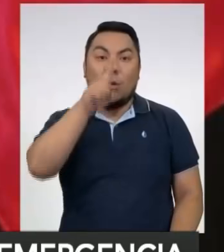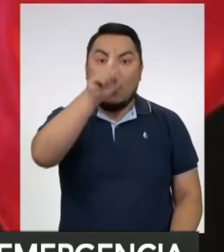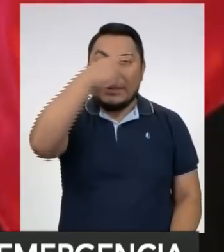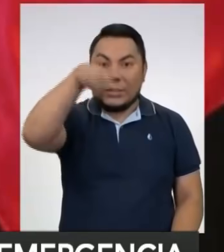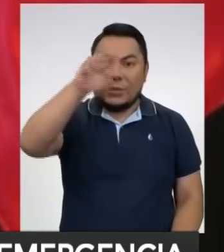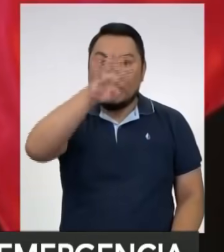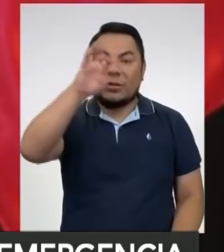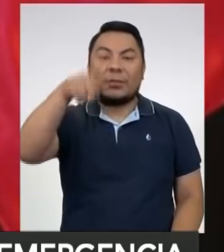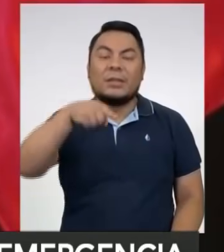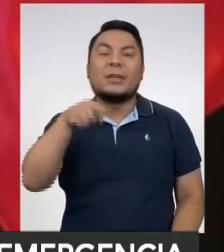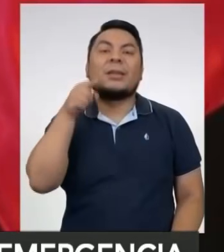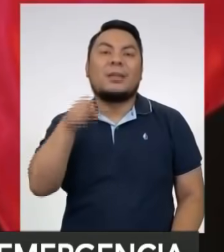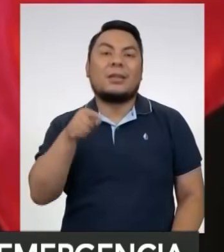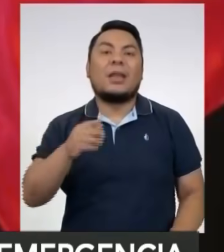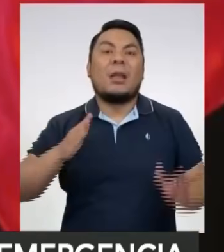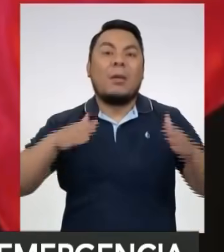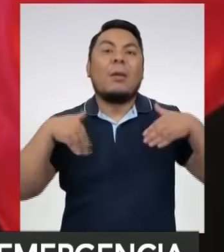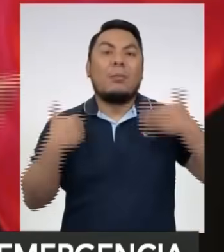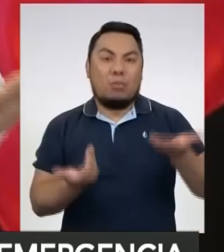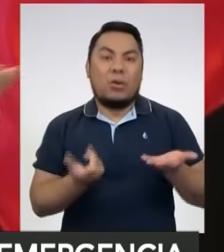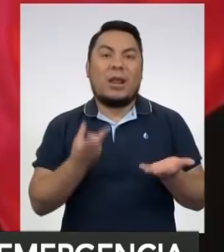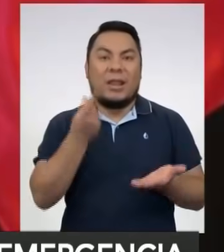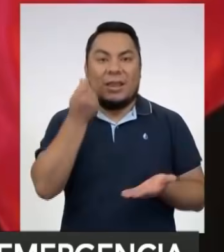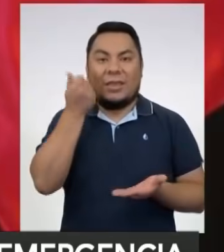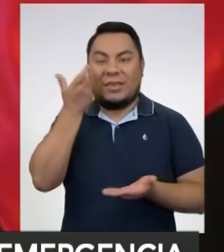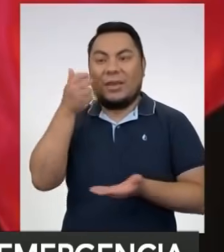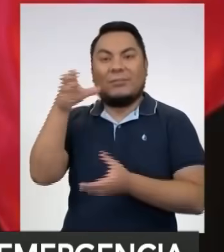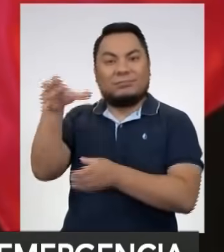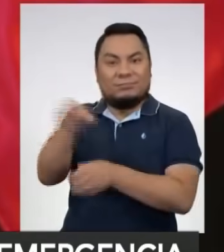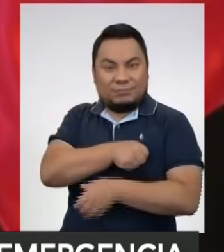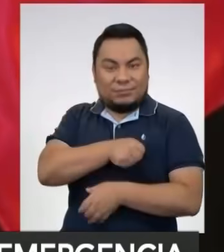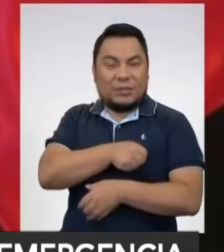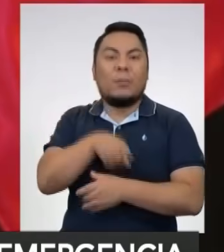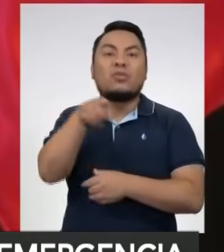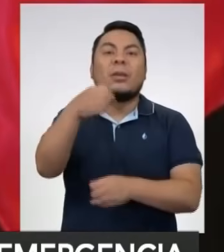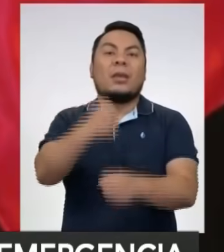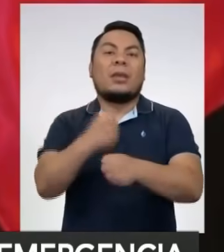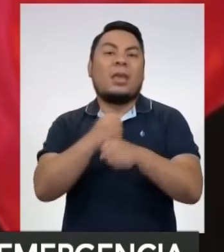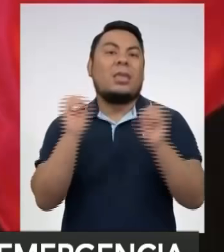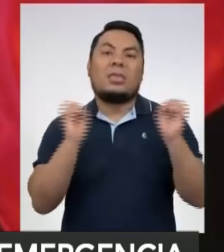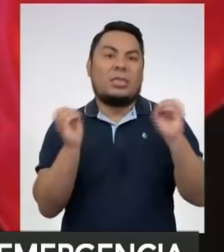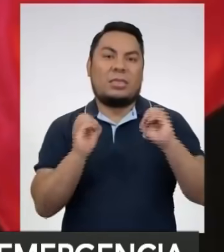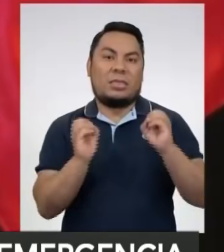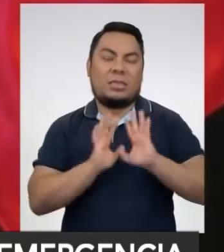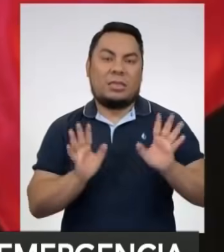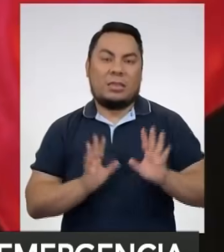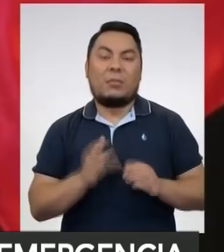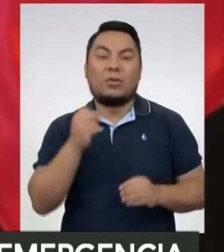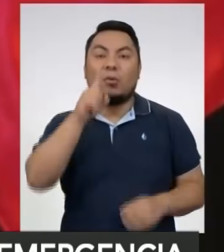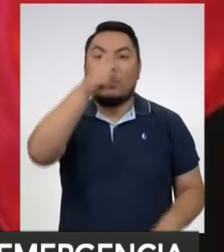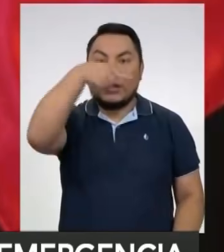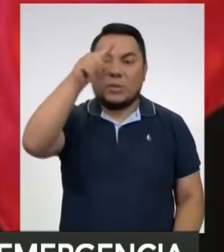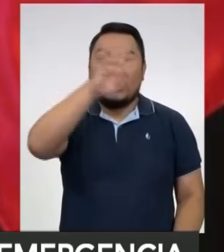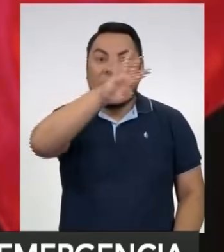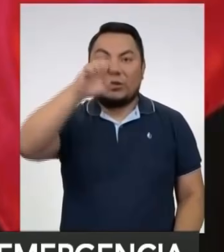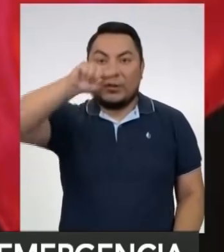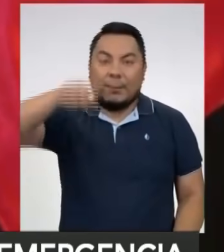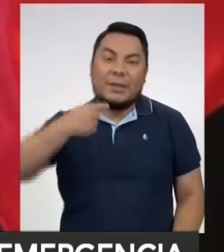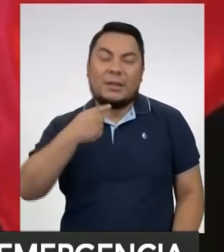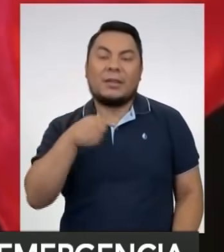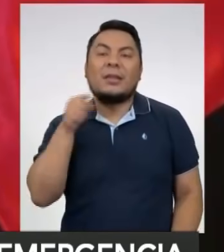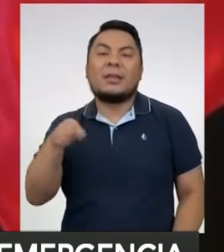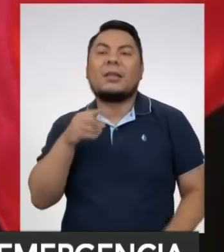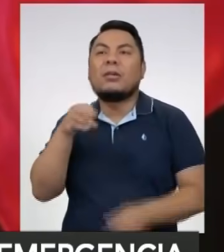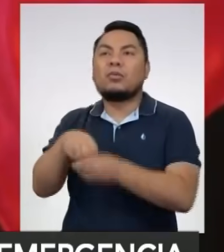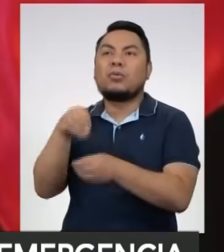1.400.000, estamos dando la posibilidad que retiren todo su aporte, completo. Porque hay 1.400.000 que tiene